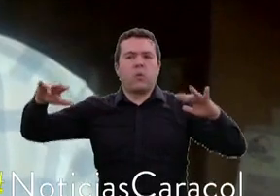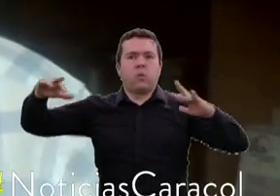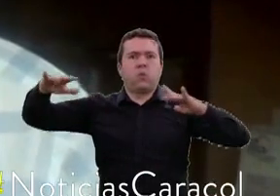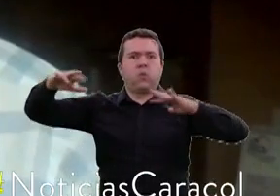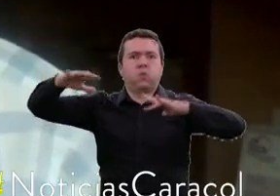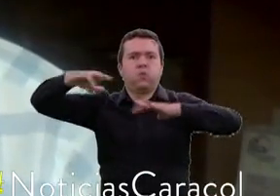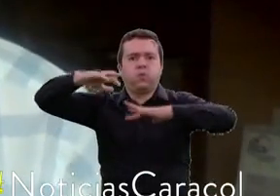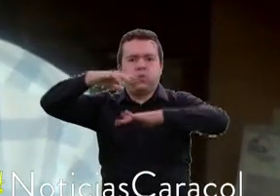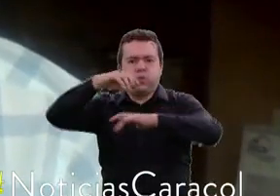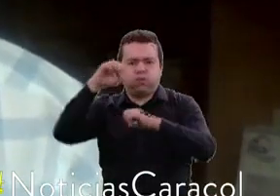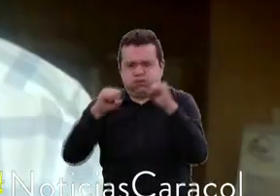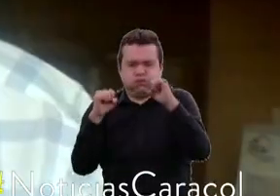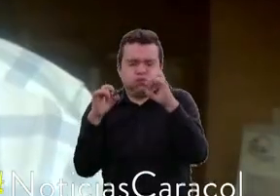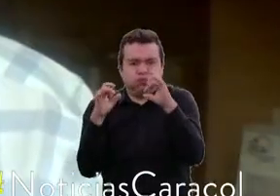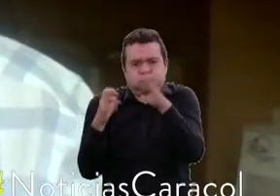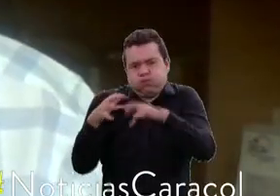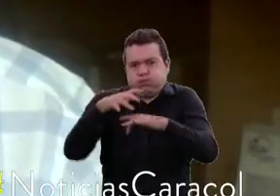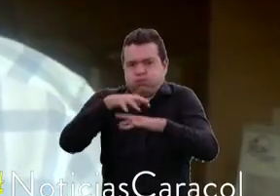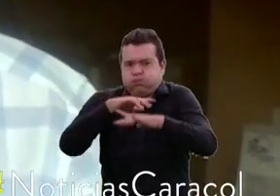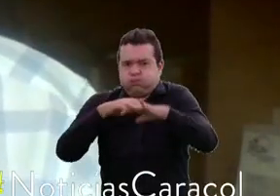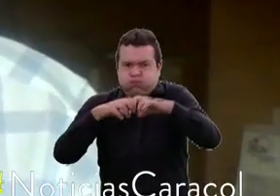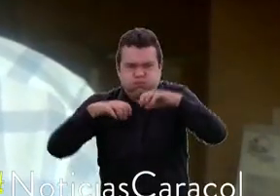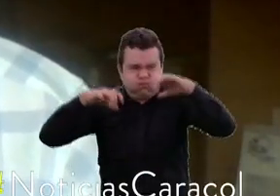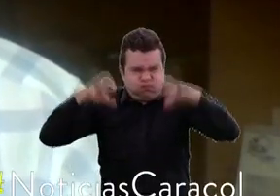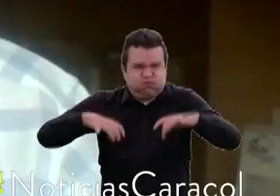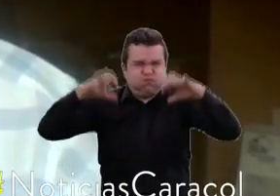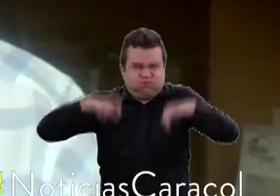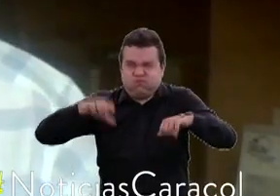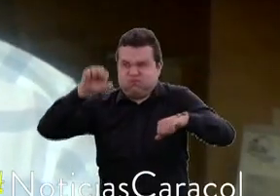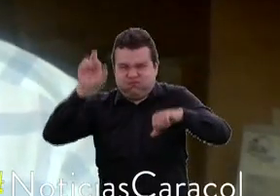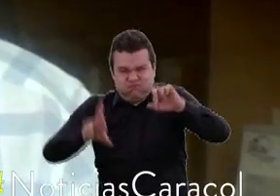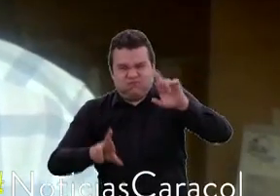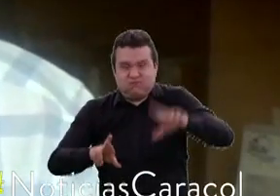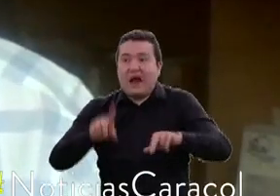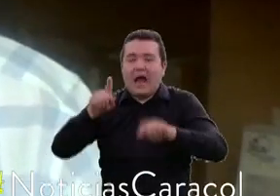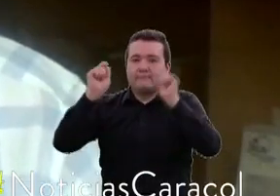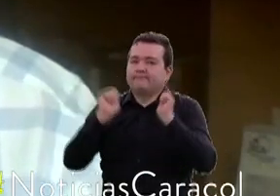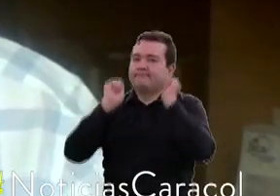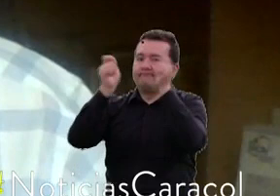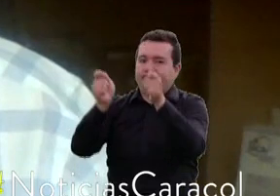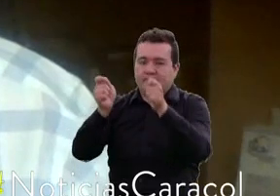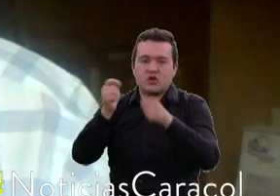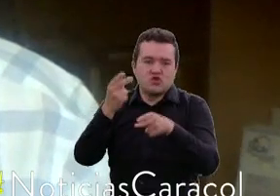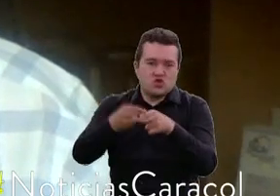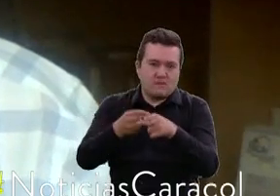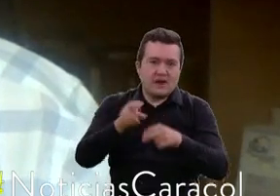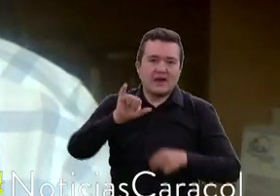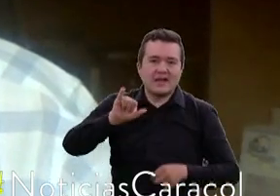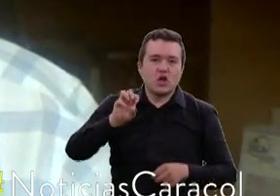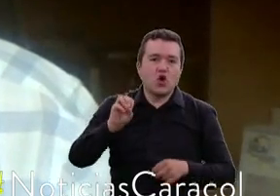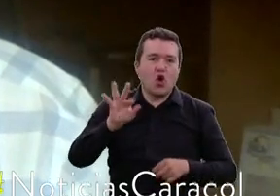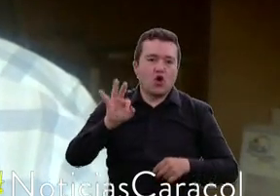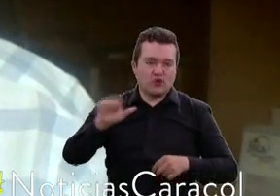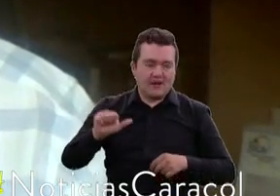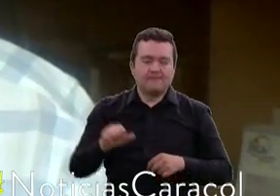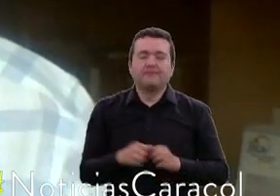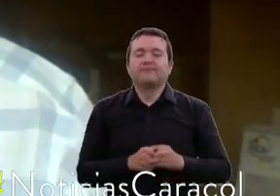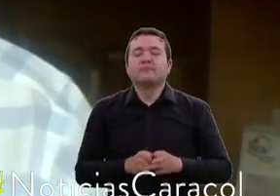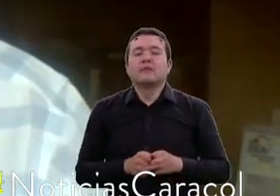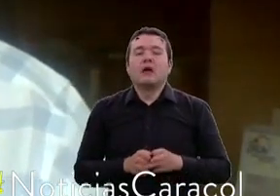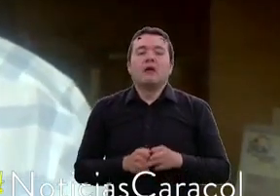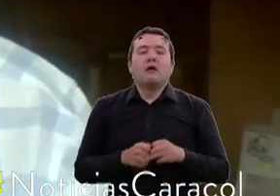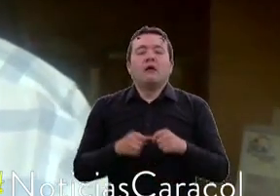esas características de tormenta tropical y es allí cuando se le asigna el nombre Iota. Ese tránsito relativamente